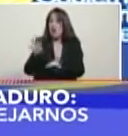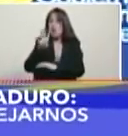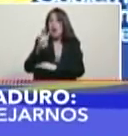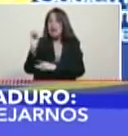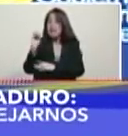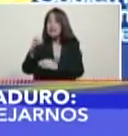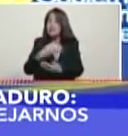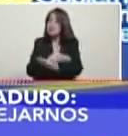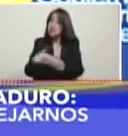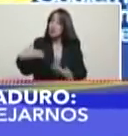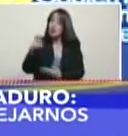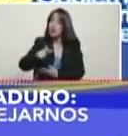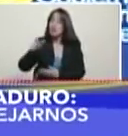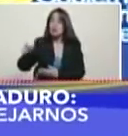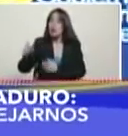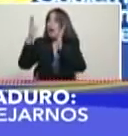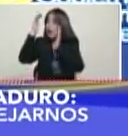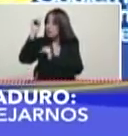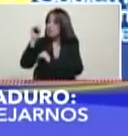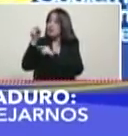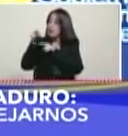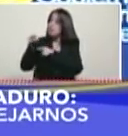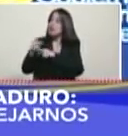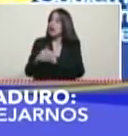millones. Atiéndalo.